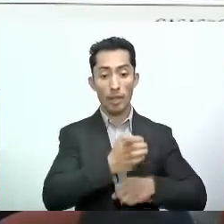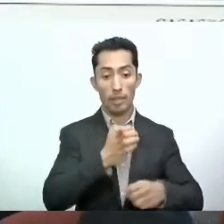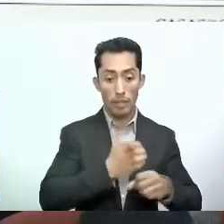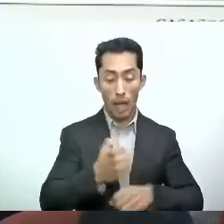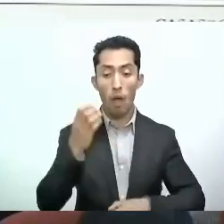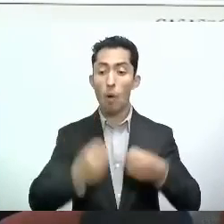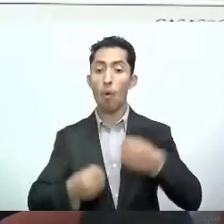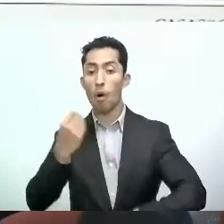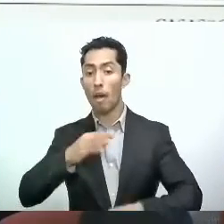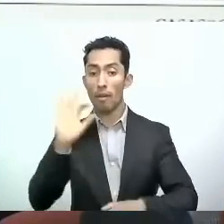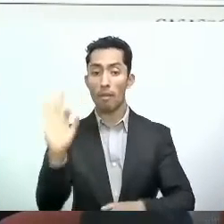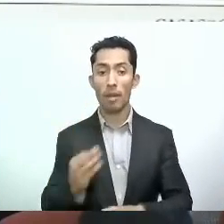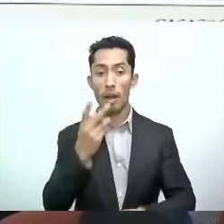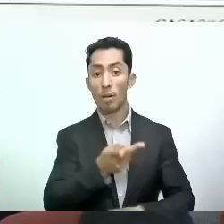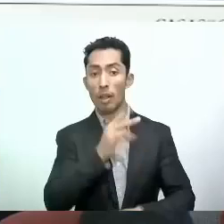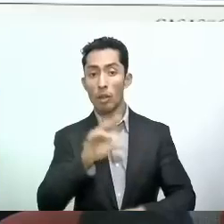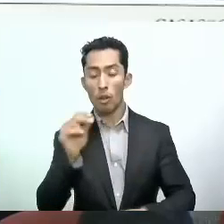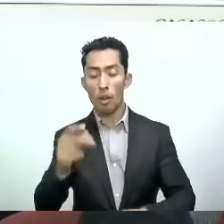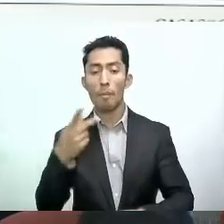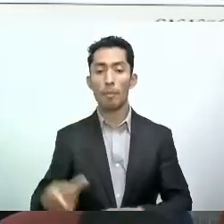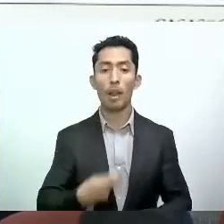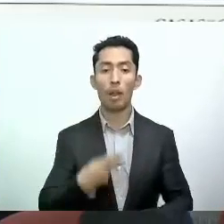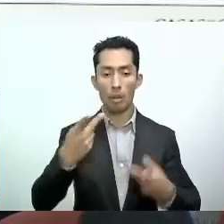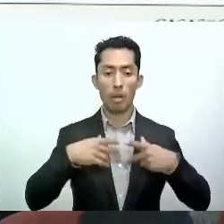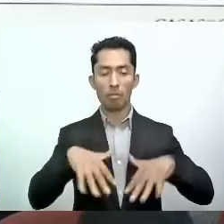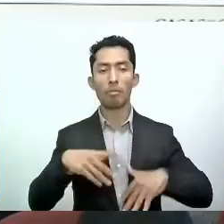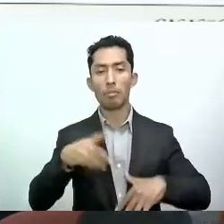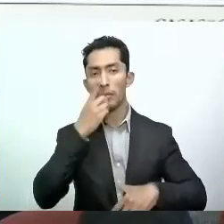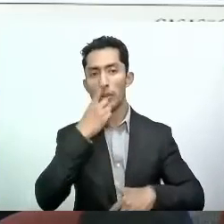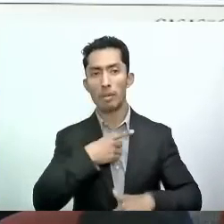Nos pregunta una persona del público.